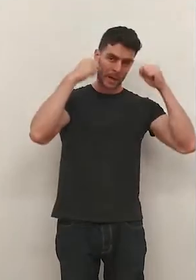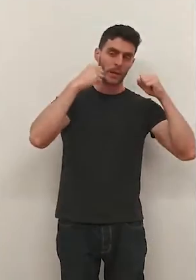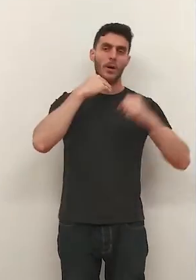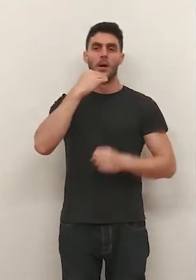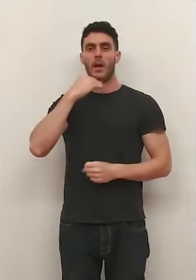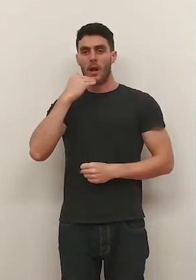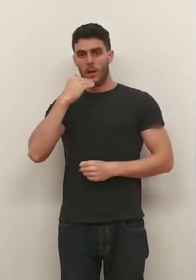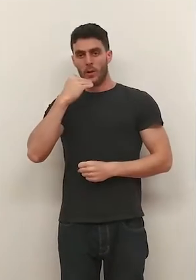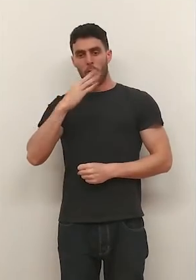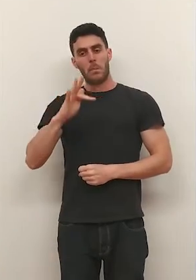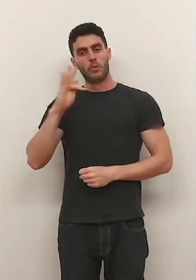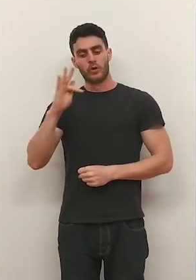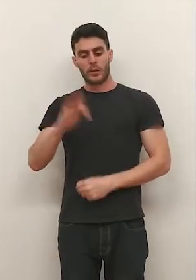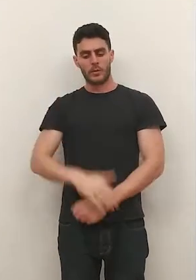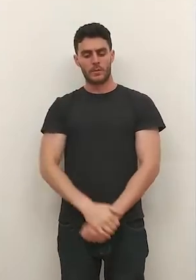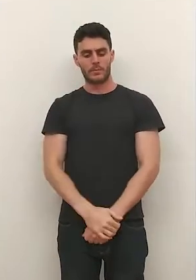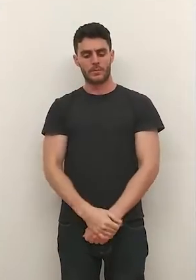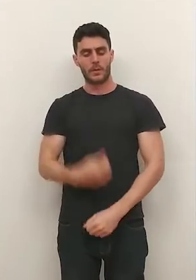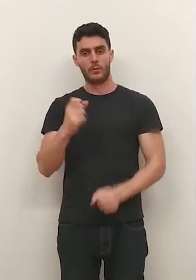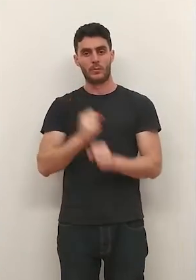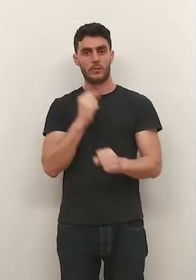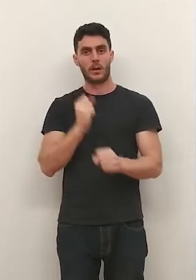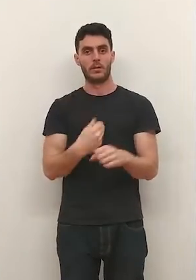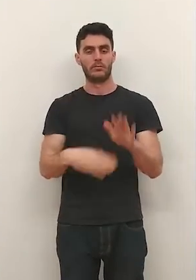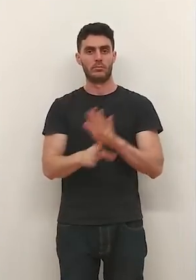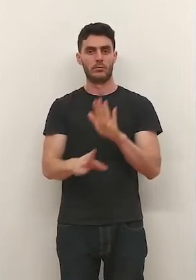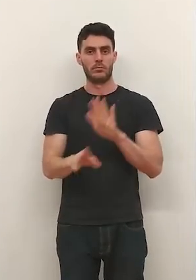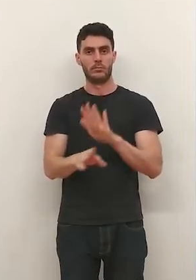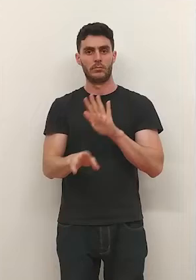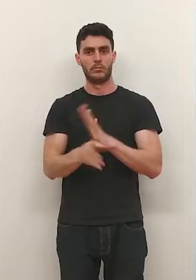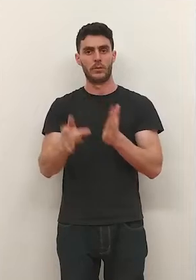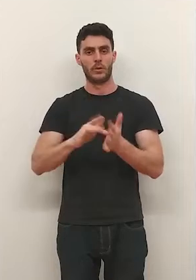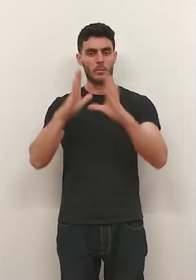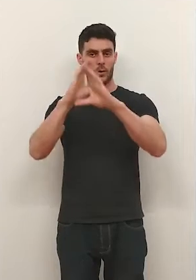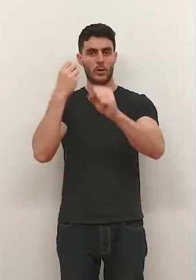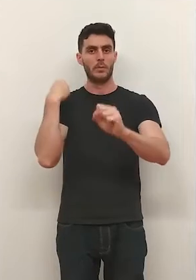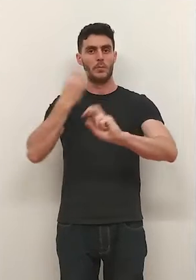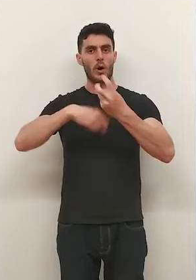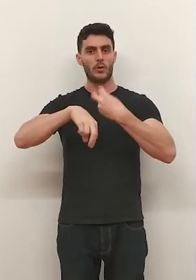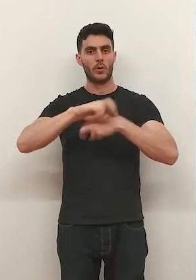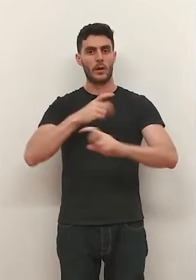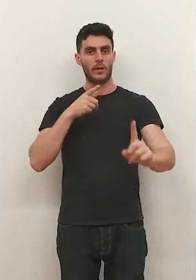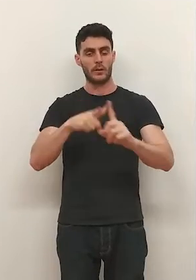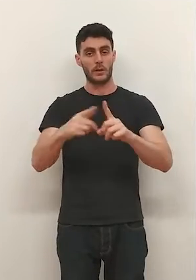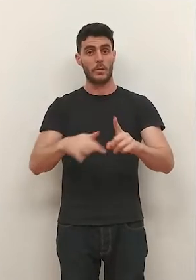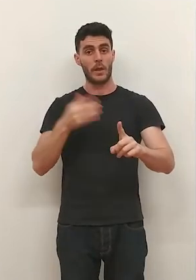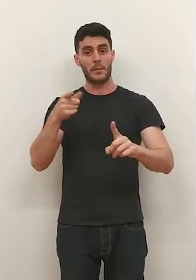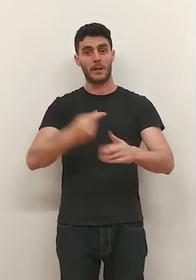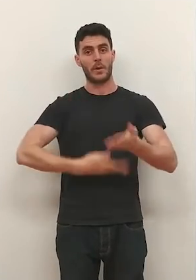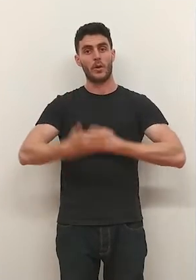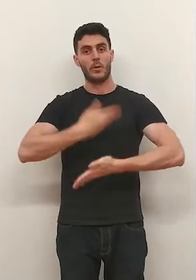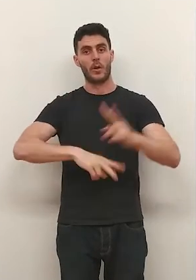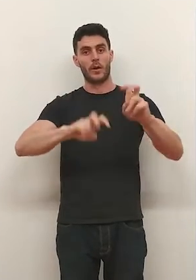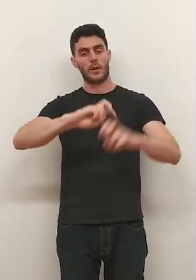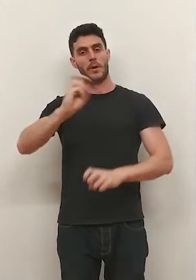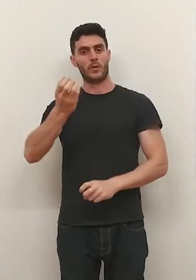práctico, algo muy positivo. Una labor que va a continuar tras actualizar este protocolo, que permitirá además sinergias en